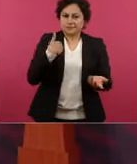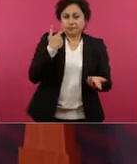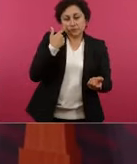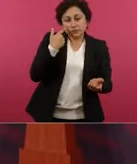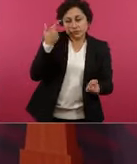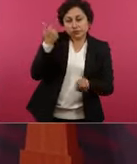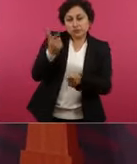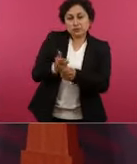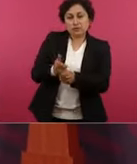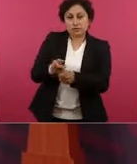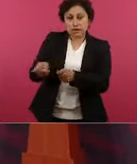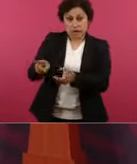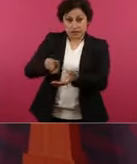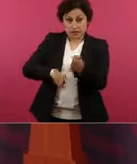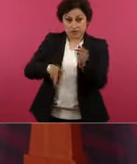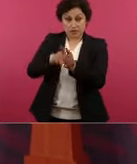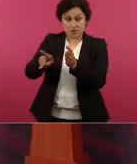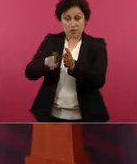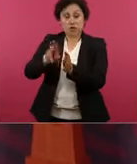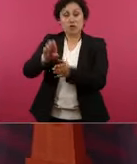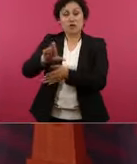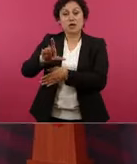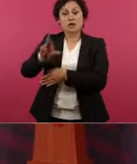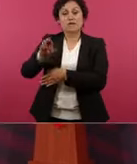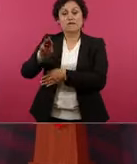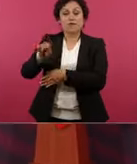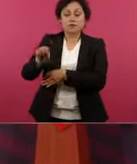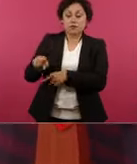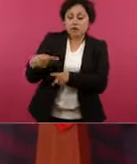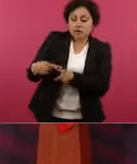un columnista en Reforma.